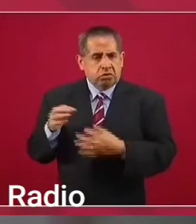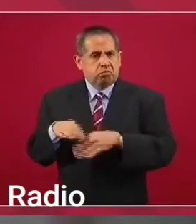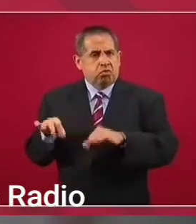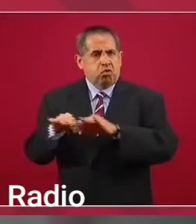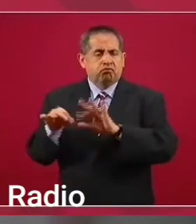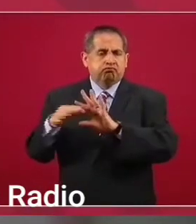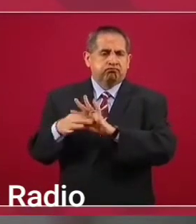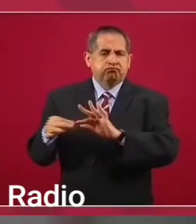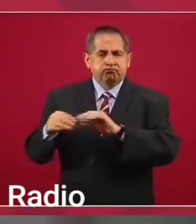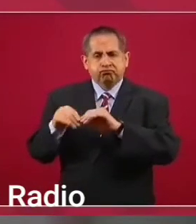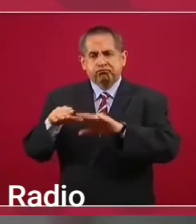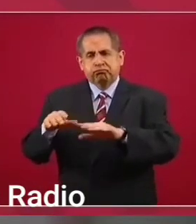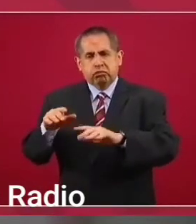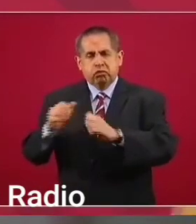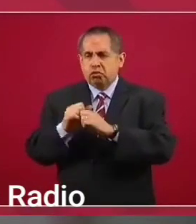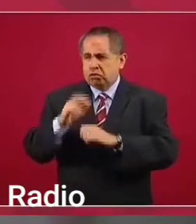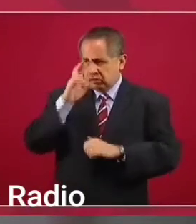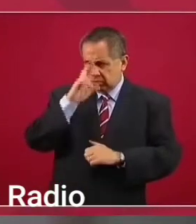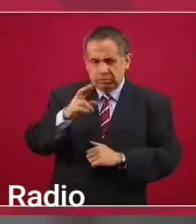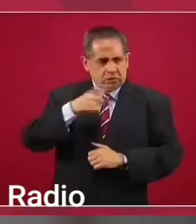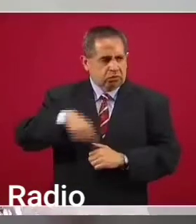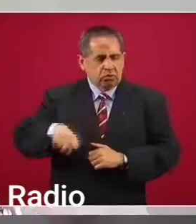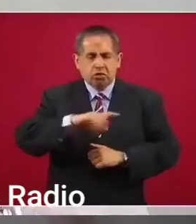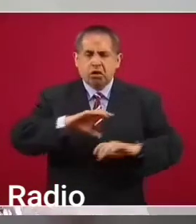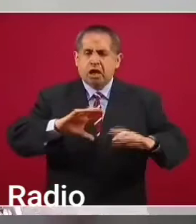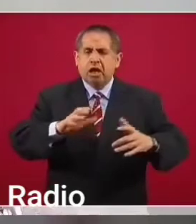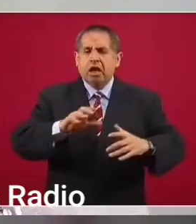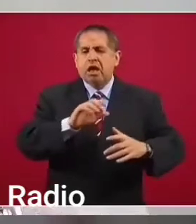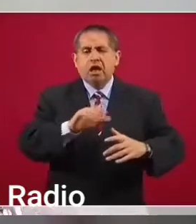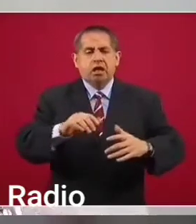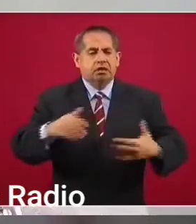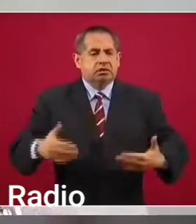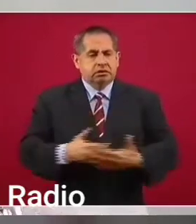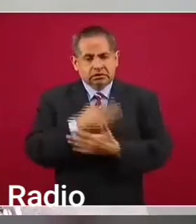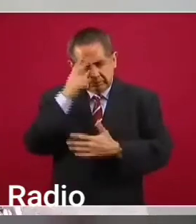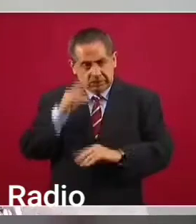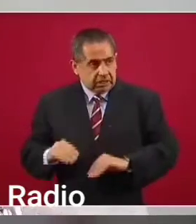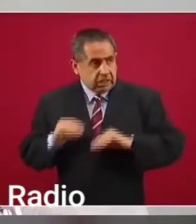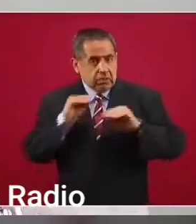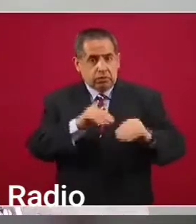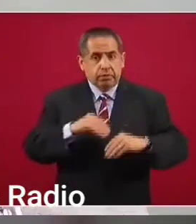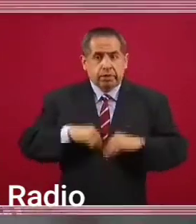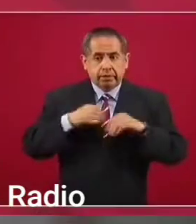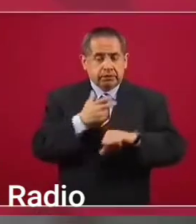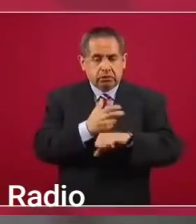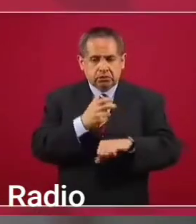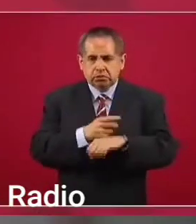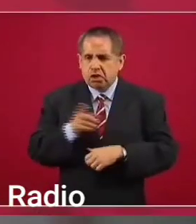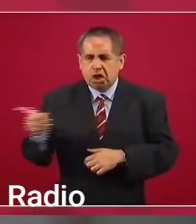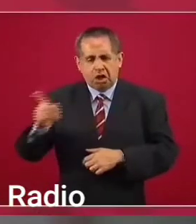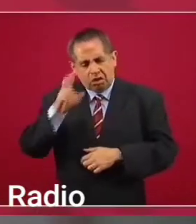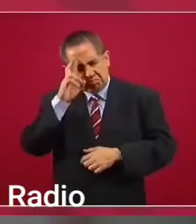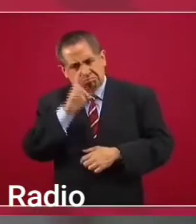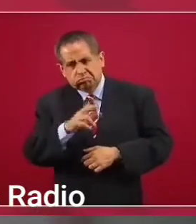importante, respetuoso con la comunidad mexicana en Estados Unidos,